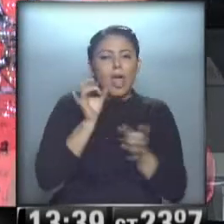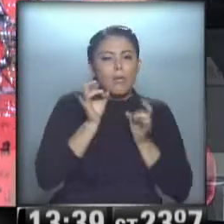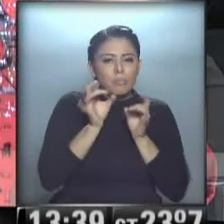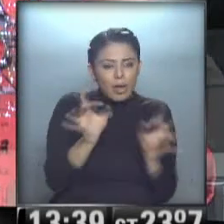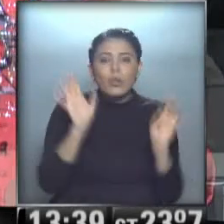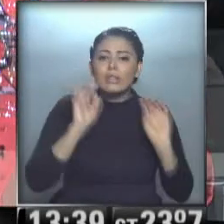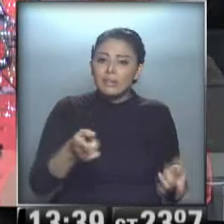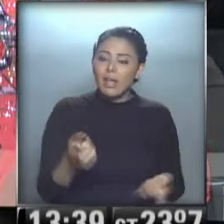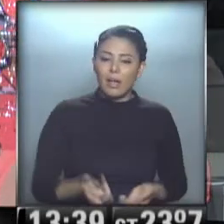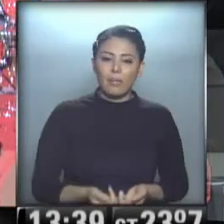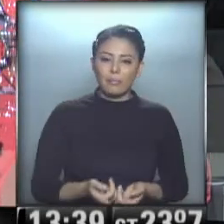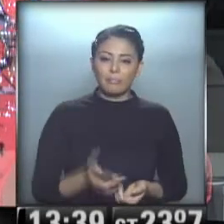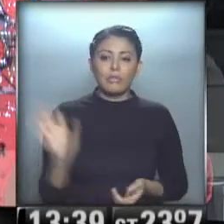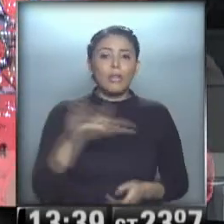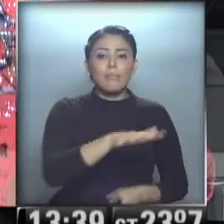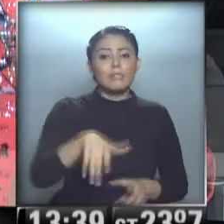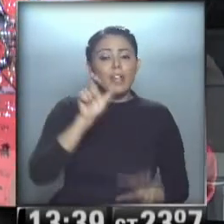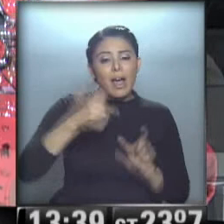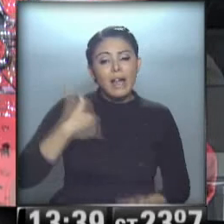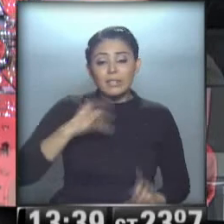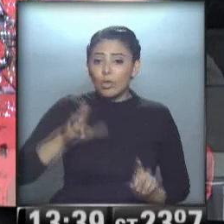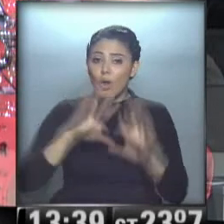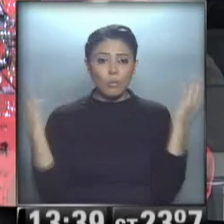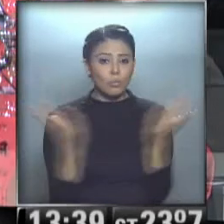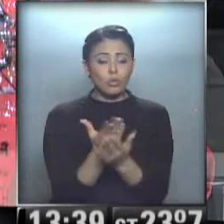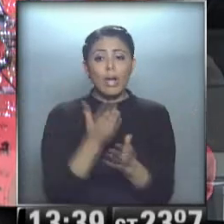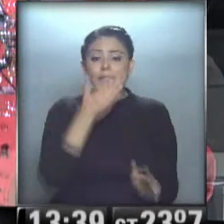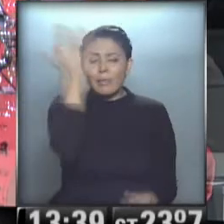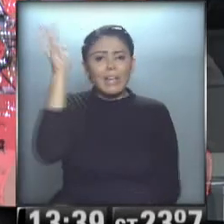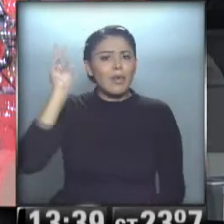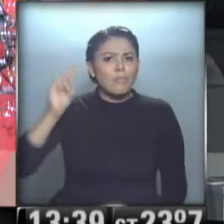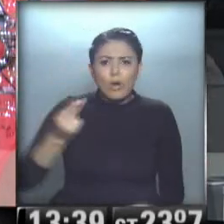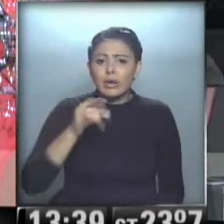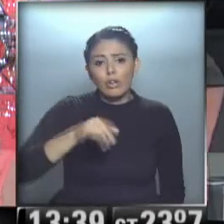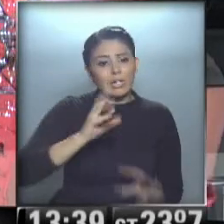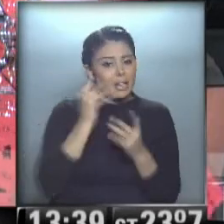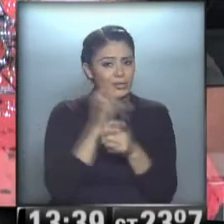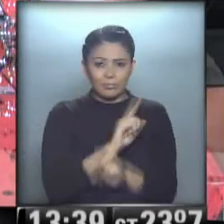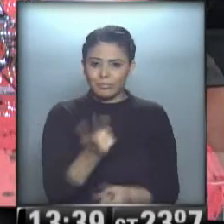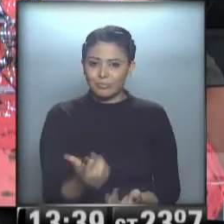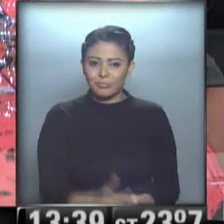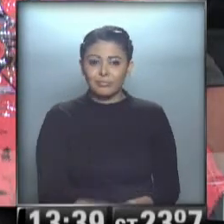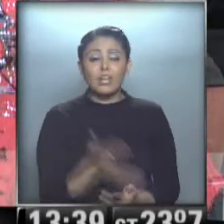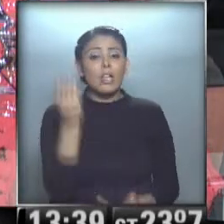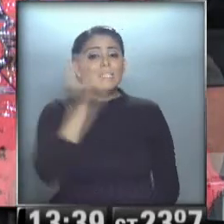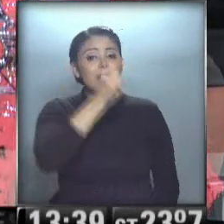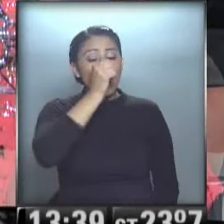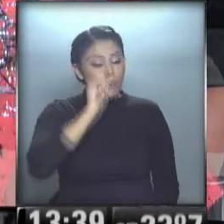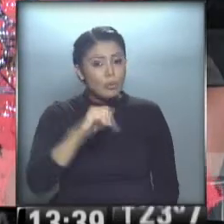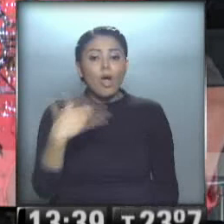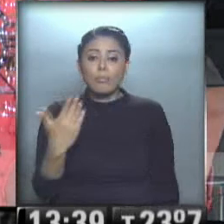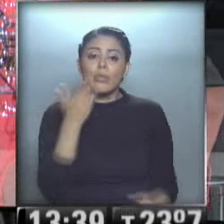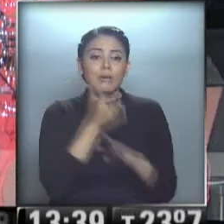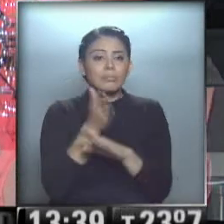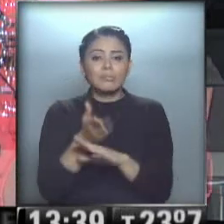no y de lo que significa para la población de nuestro país y del mundo una enfermedad que era mortal y que ha dejado eso y durante todo el fin de semana se van a poder realizar